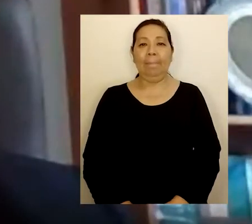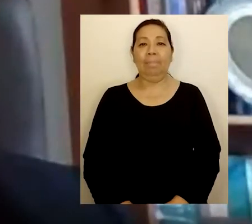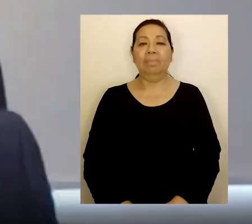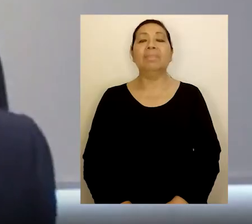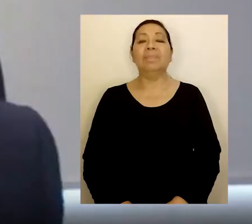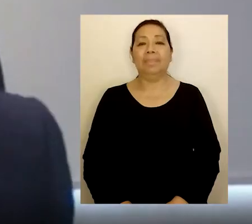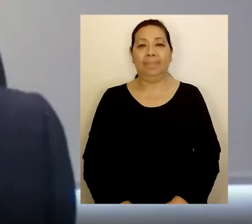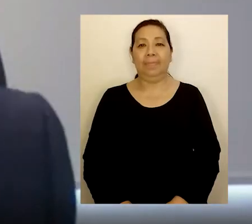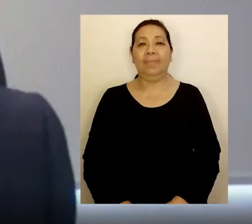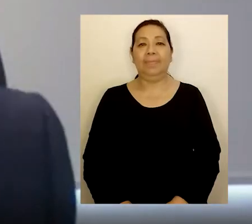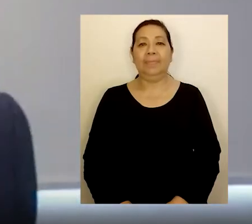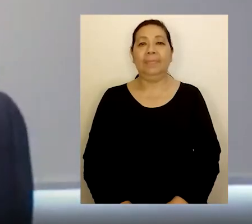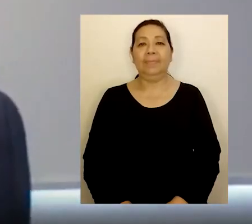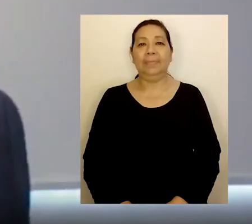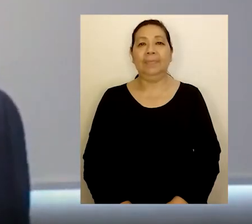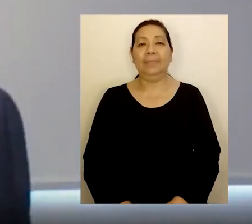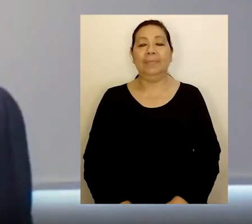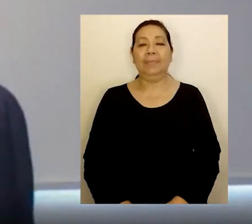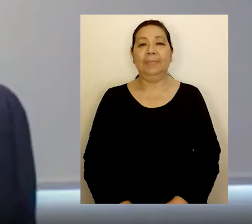Muchas gracias, doctor.